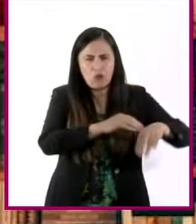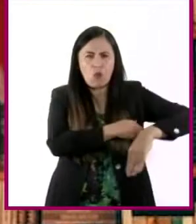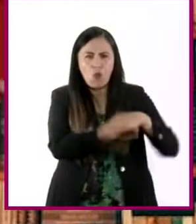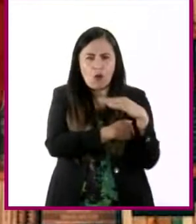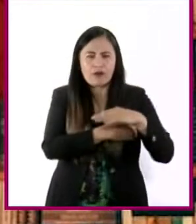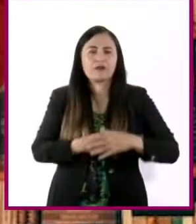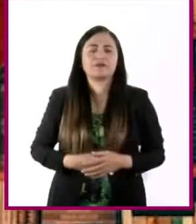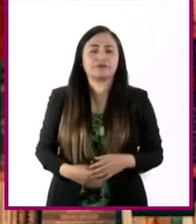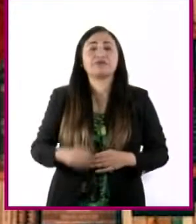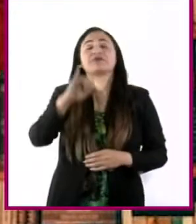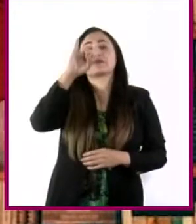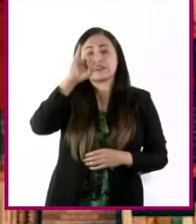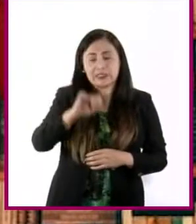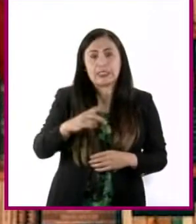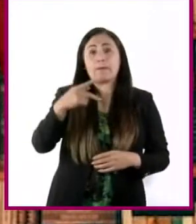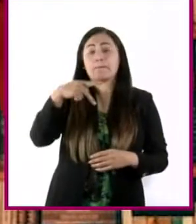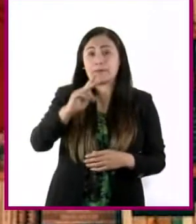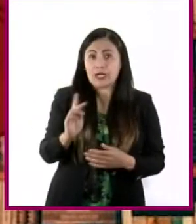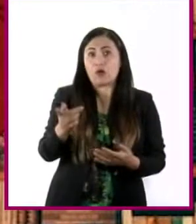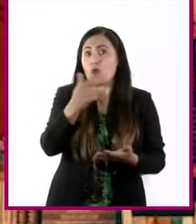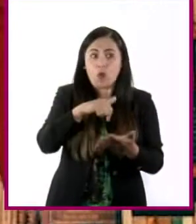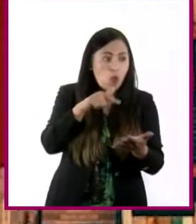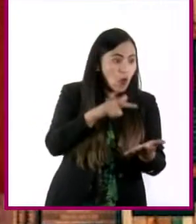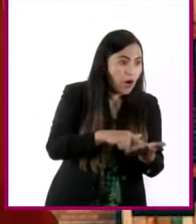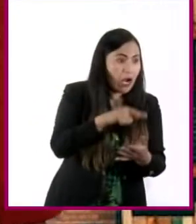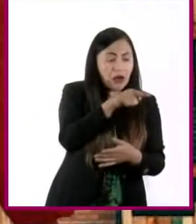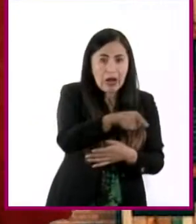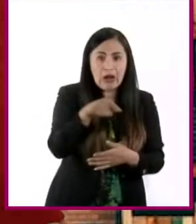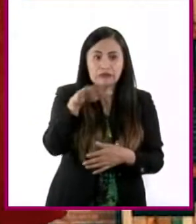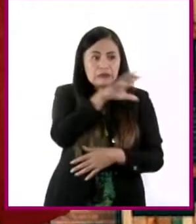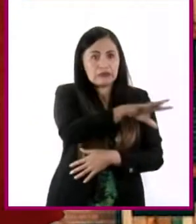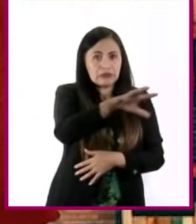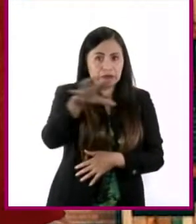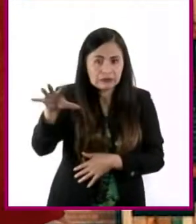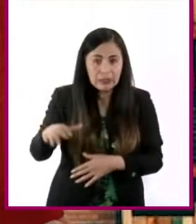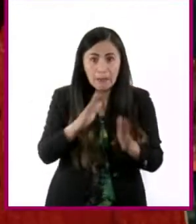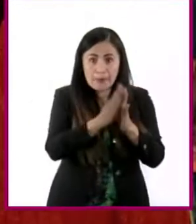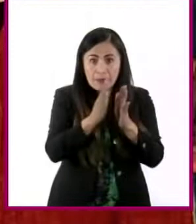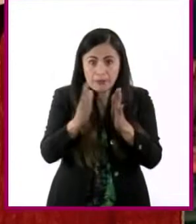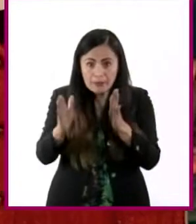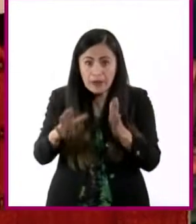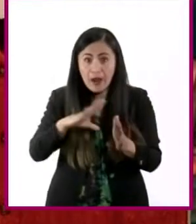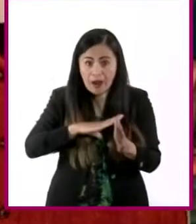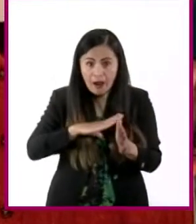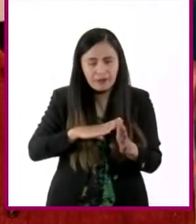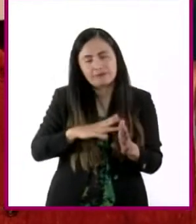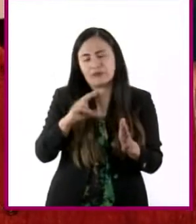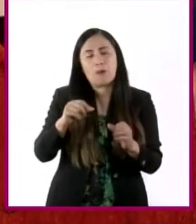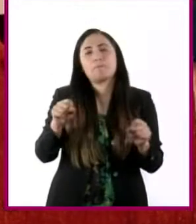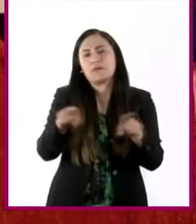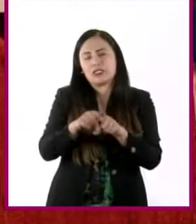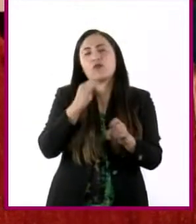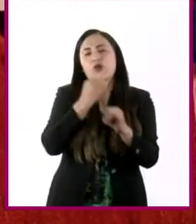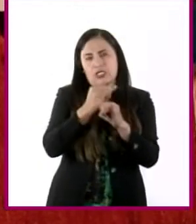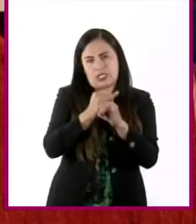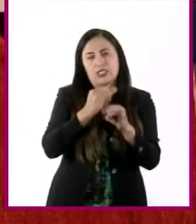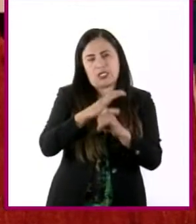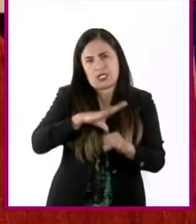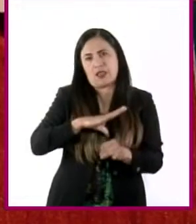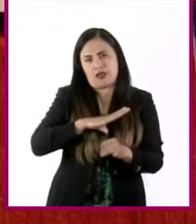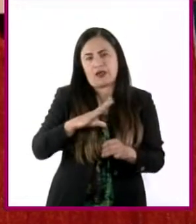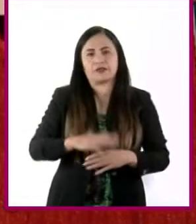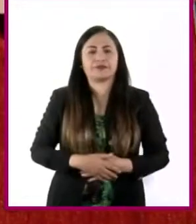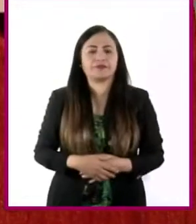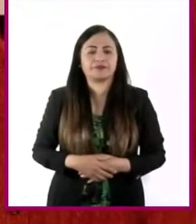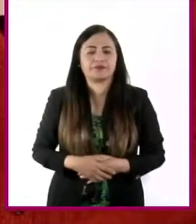ya te había dicho que no en todos lados hay bibliotecas y que ahora también está internet. Por cierto, qué bueno que vamos a abordar este tema